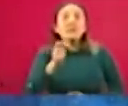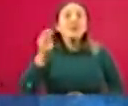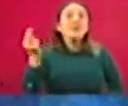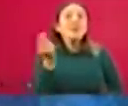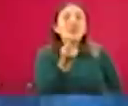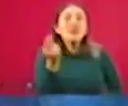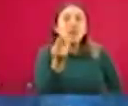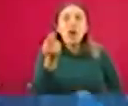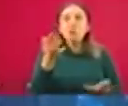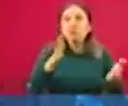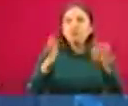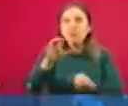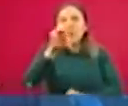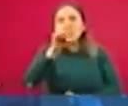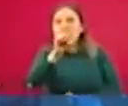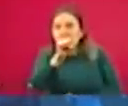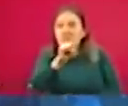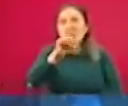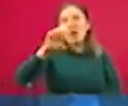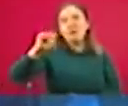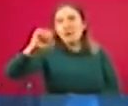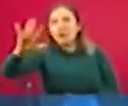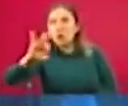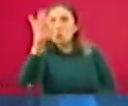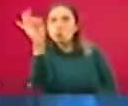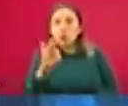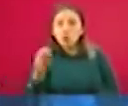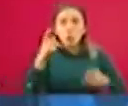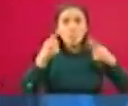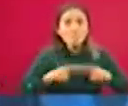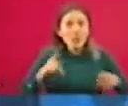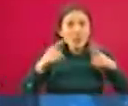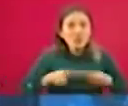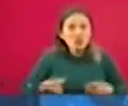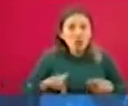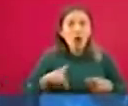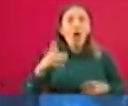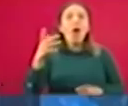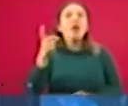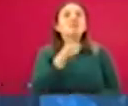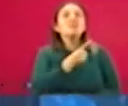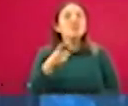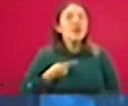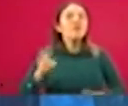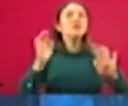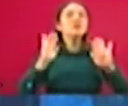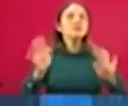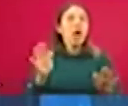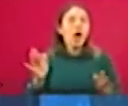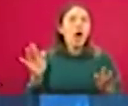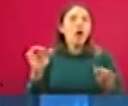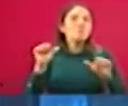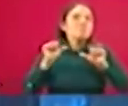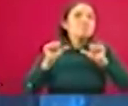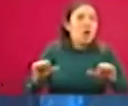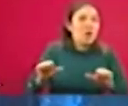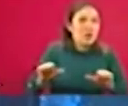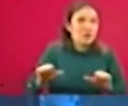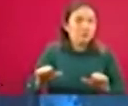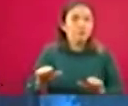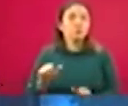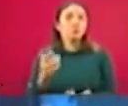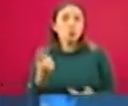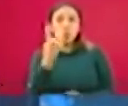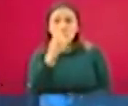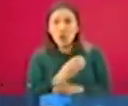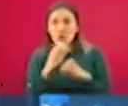de casos o magnitud del pico epidémico, en términos de la velocidad de aumento en el número de casos o en su momento